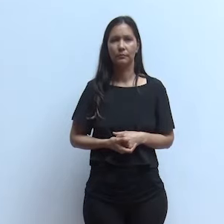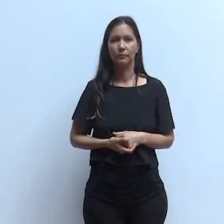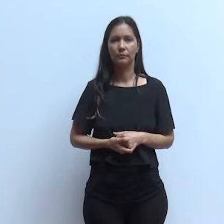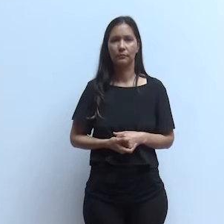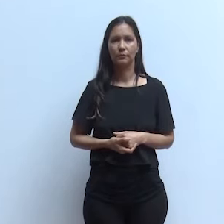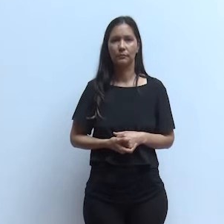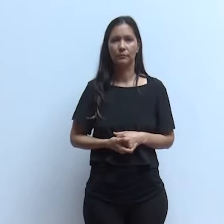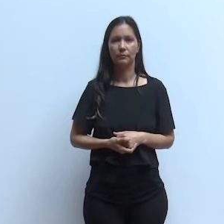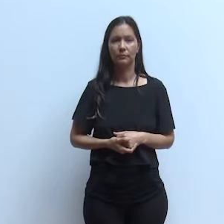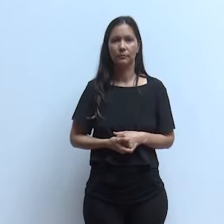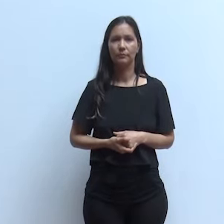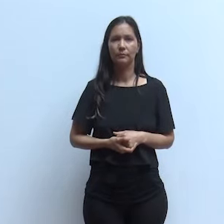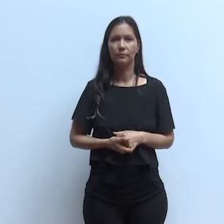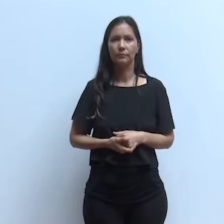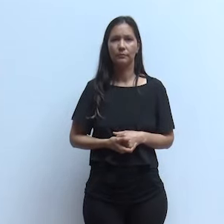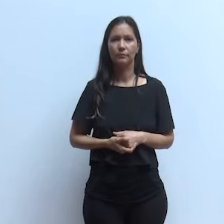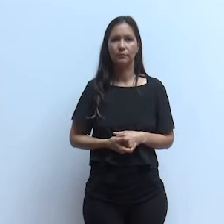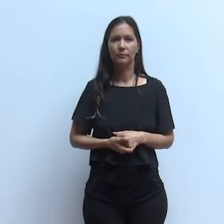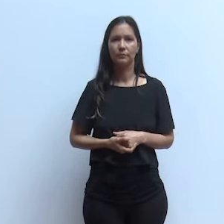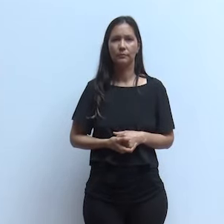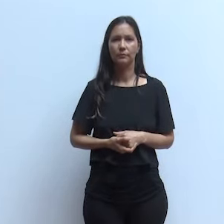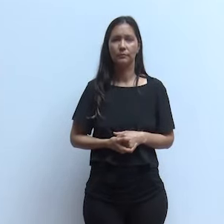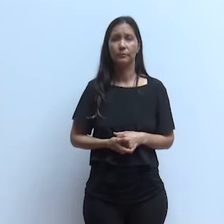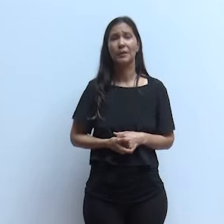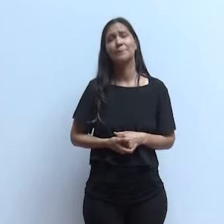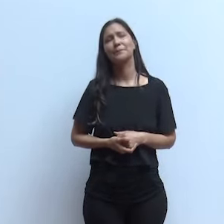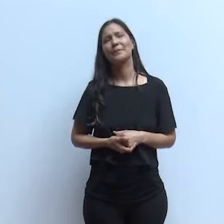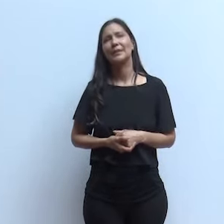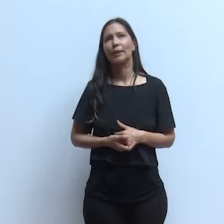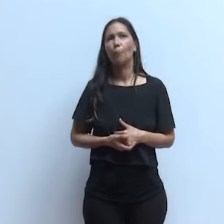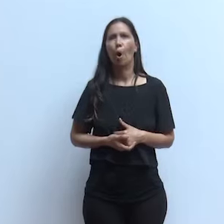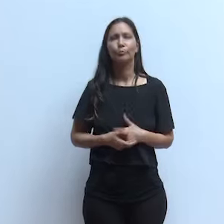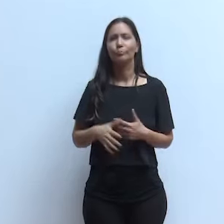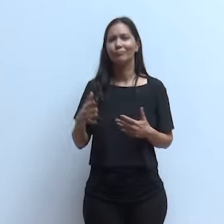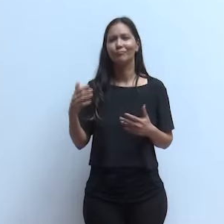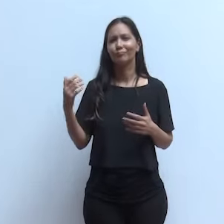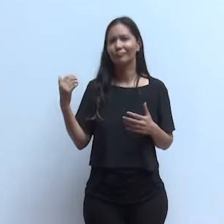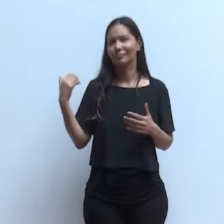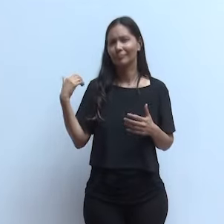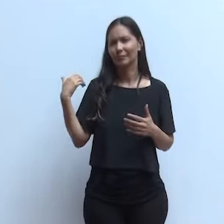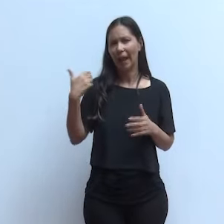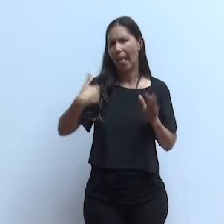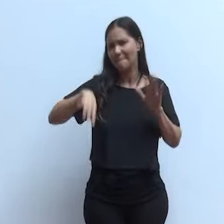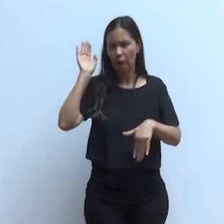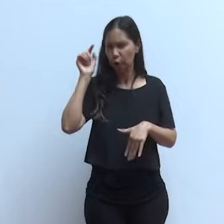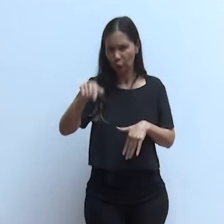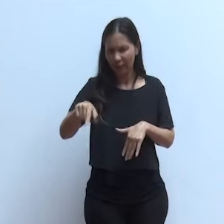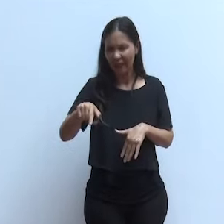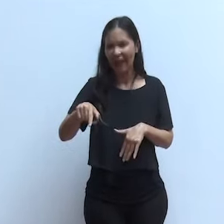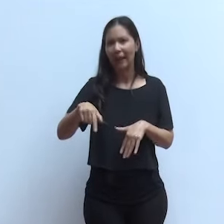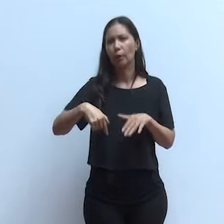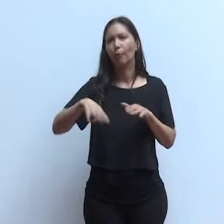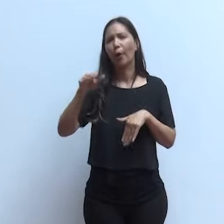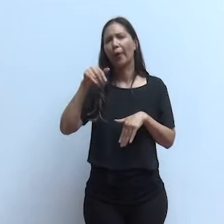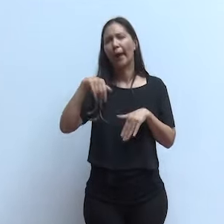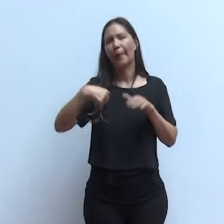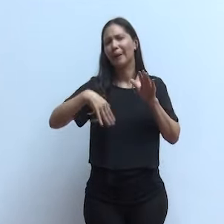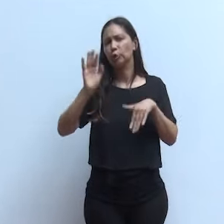entonces digo la mayoría la negativa Escuchar muchas veces a esa mayoría silenciosa en medio de tanto